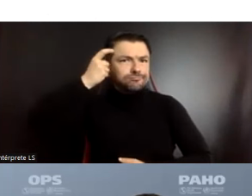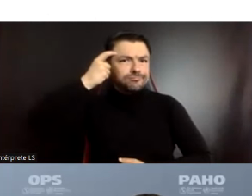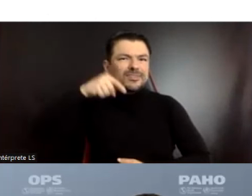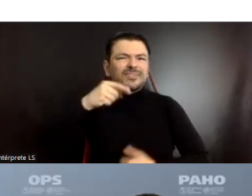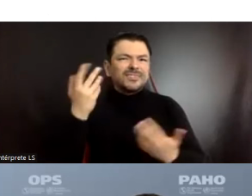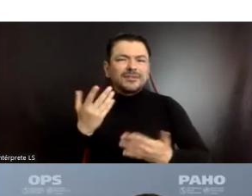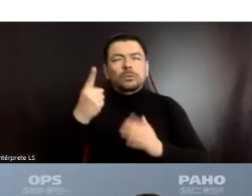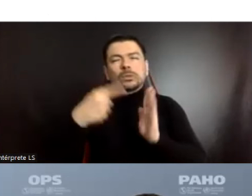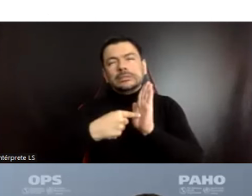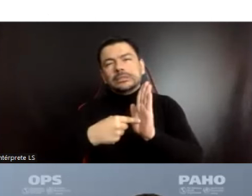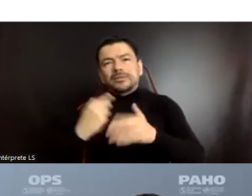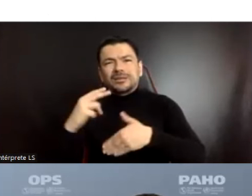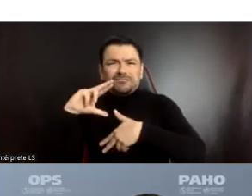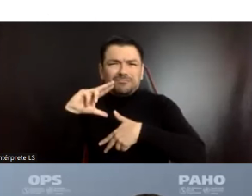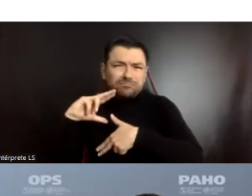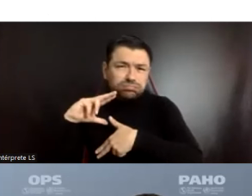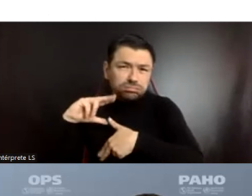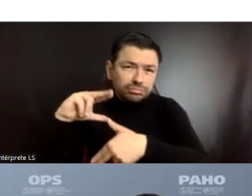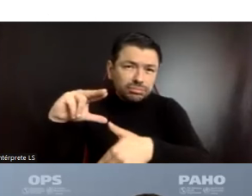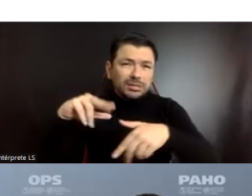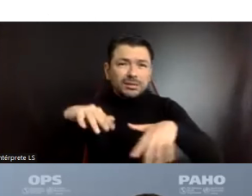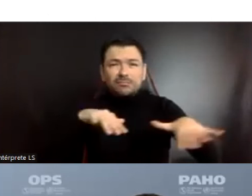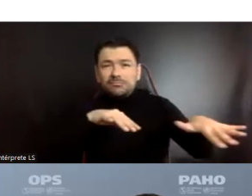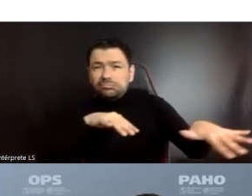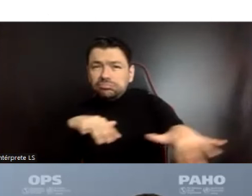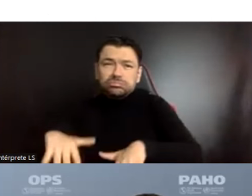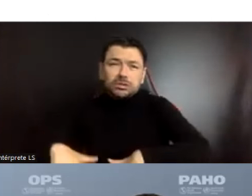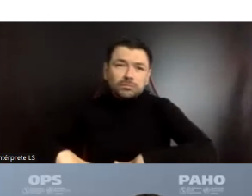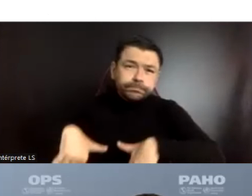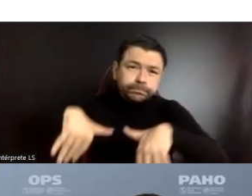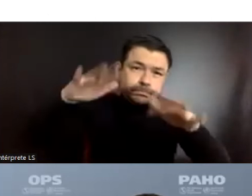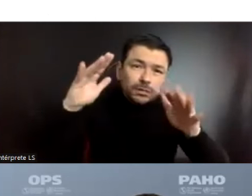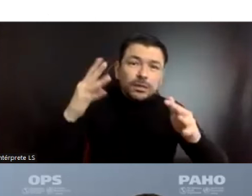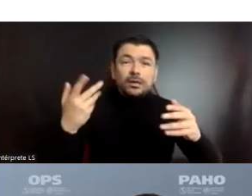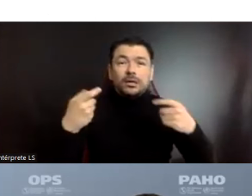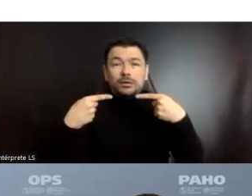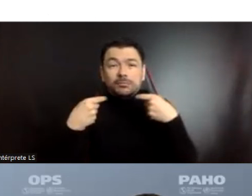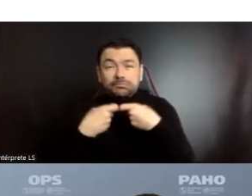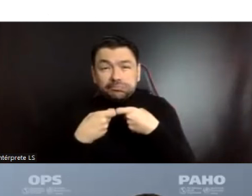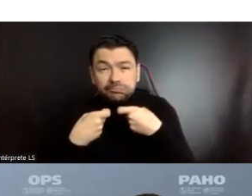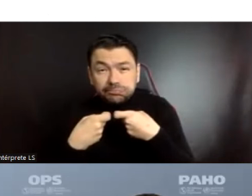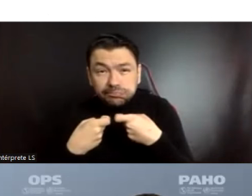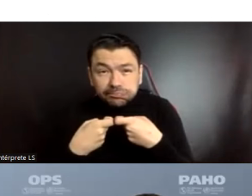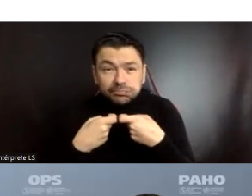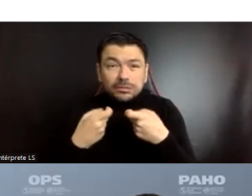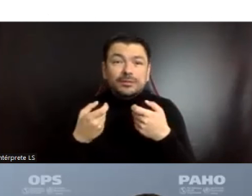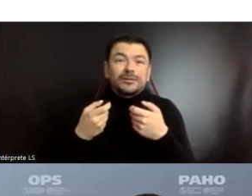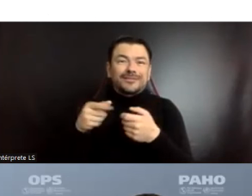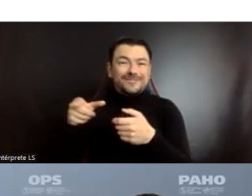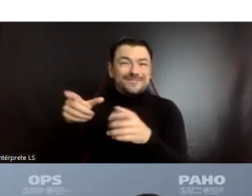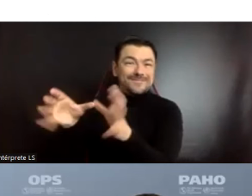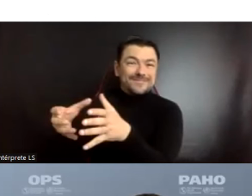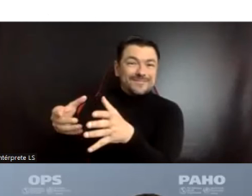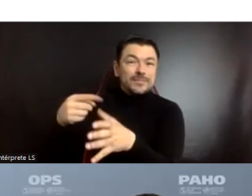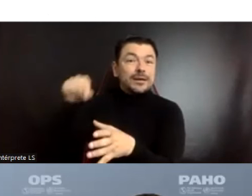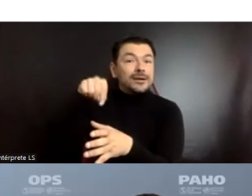y operar también con su propia energía, con su propia fuente hídrica. Y ese es el tipo de resiliencia que estamos buscando